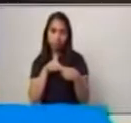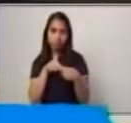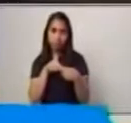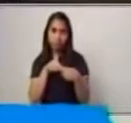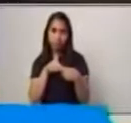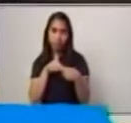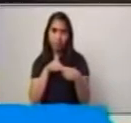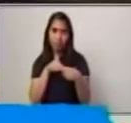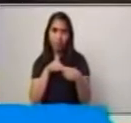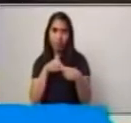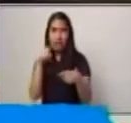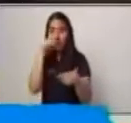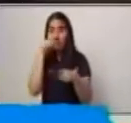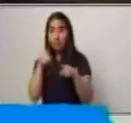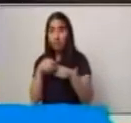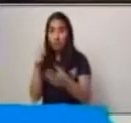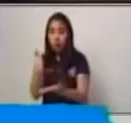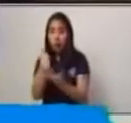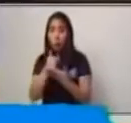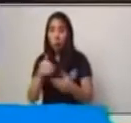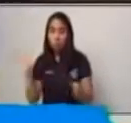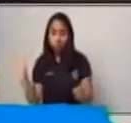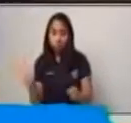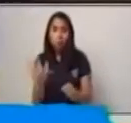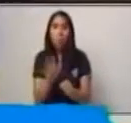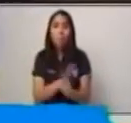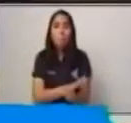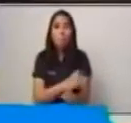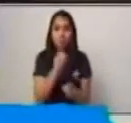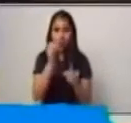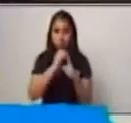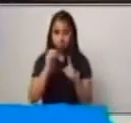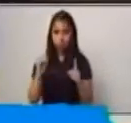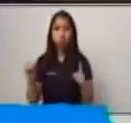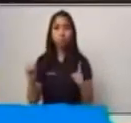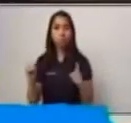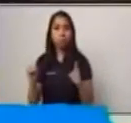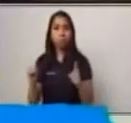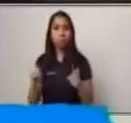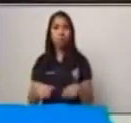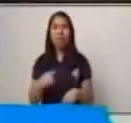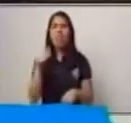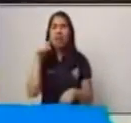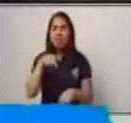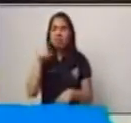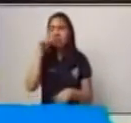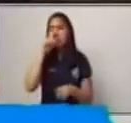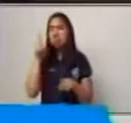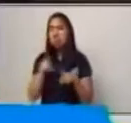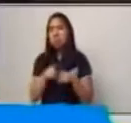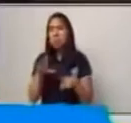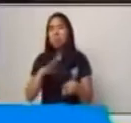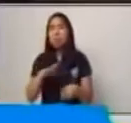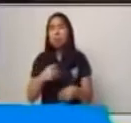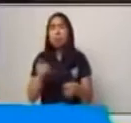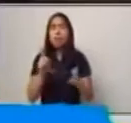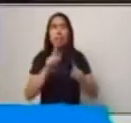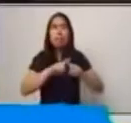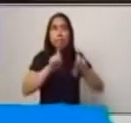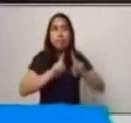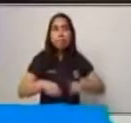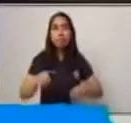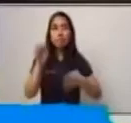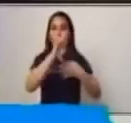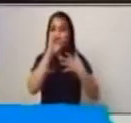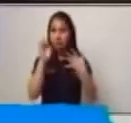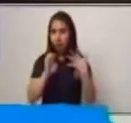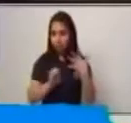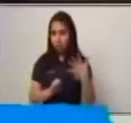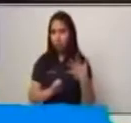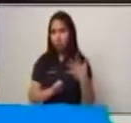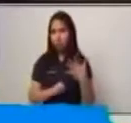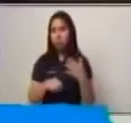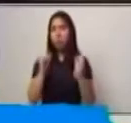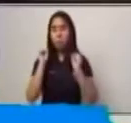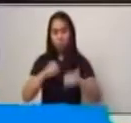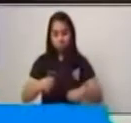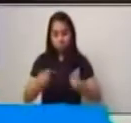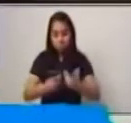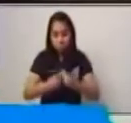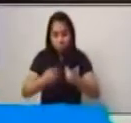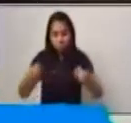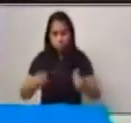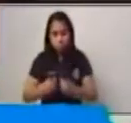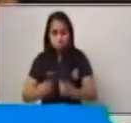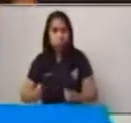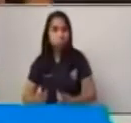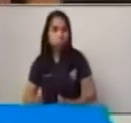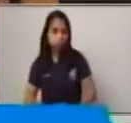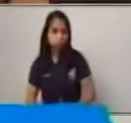Y claro, estos elementos también tienen otros elementos con los cuales se van a dividir, que